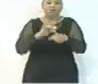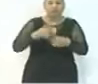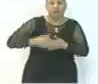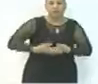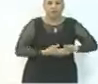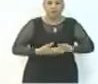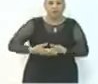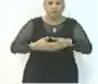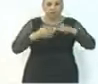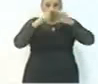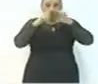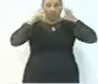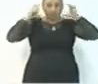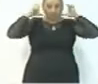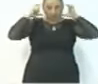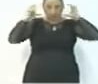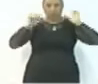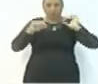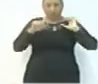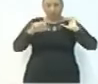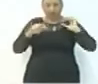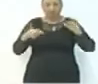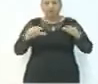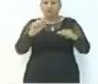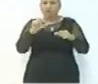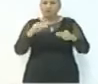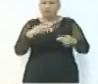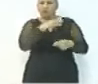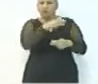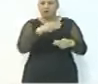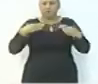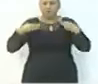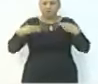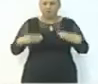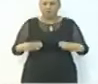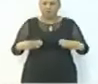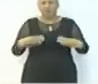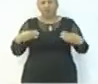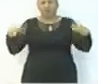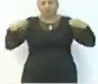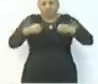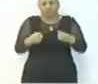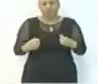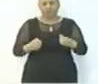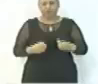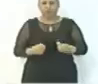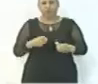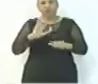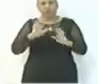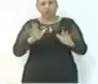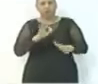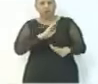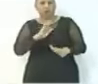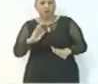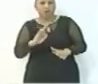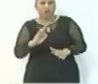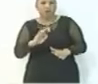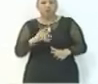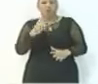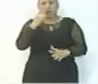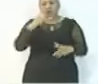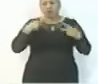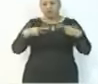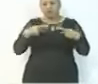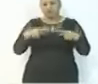utilizar cubrebocas y si es posible una bata. Entonces se da la lactancia materna y de preferencia con ayuda de una